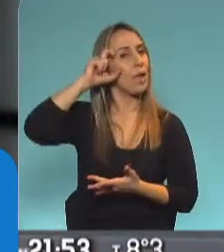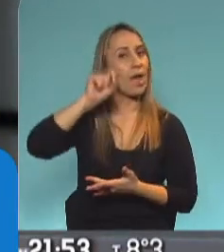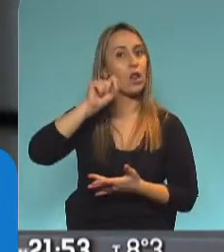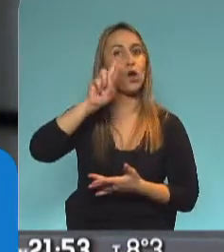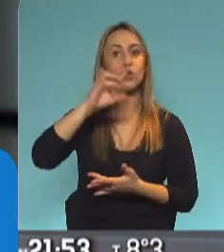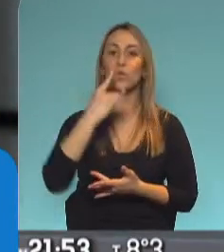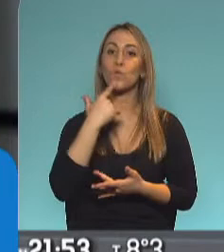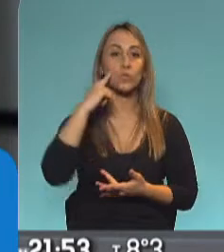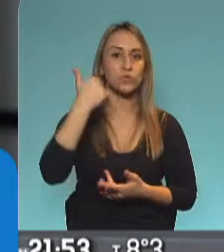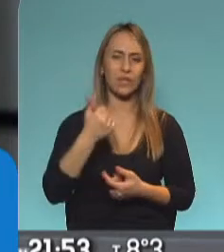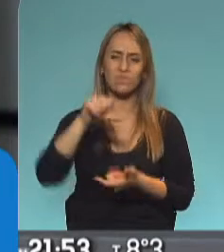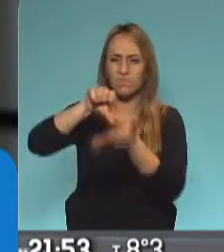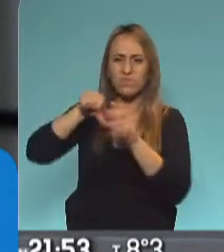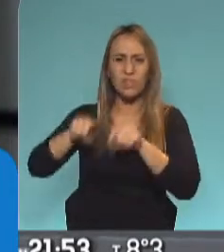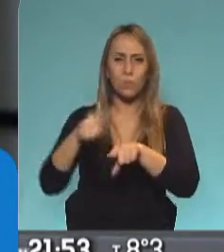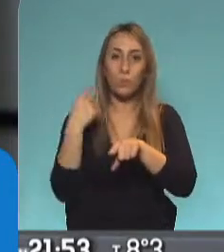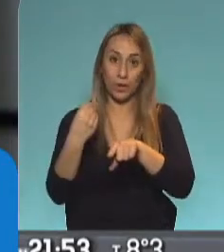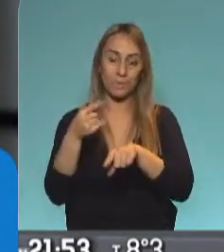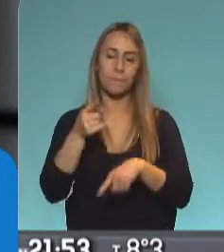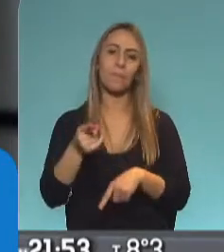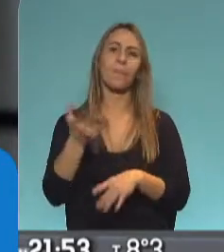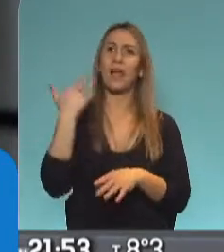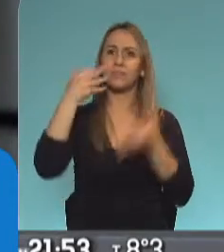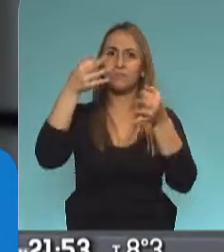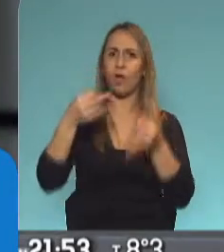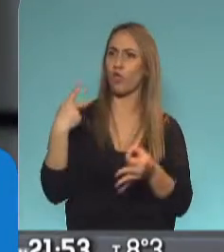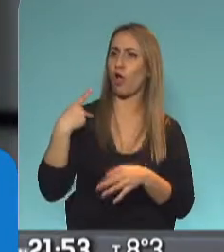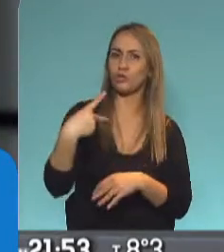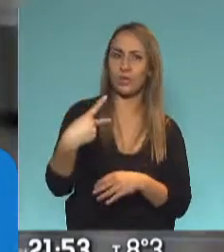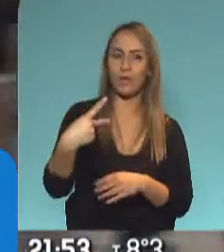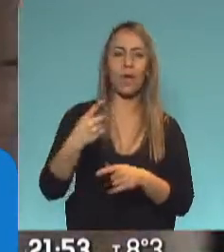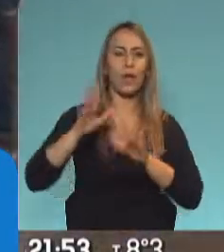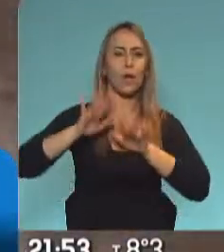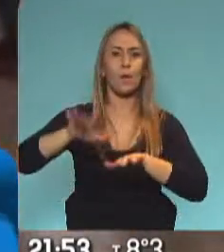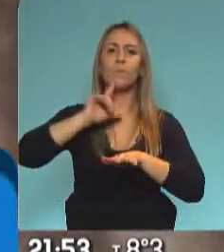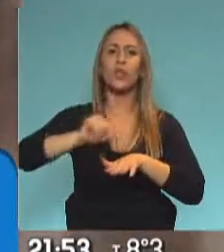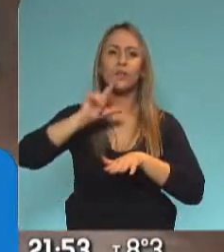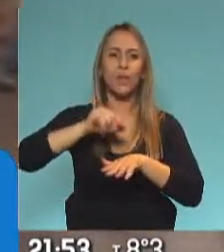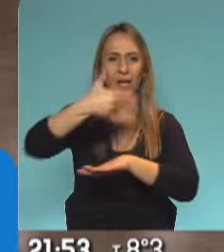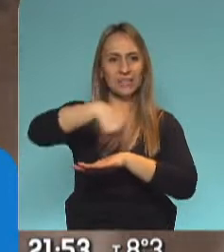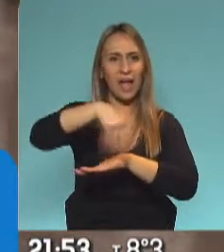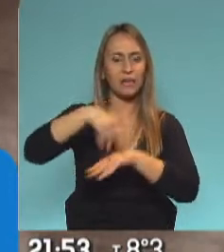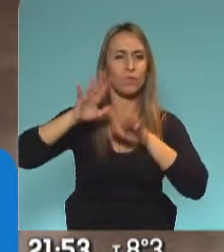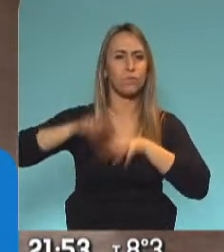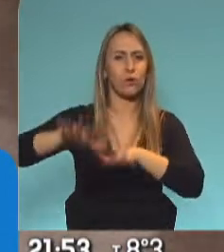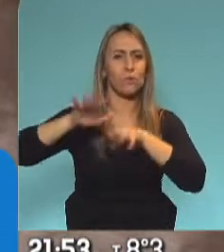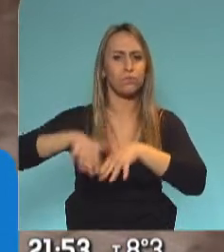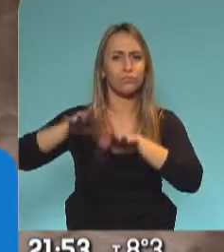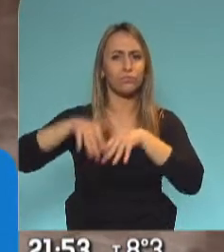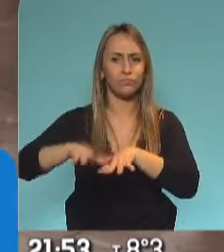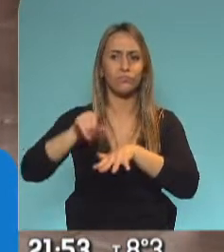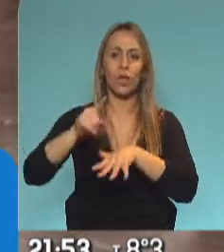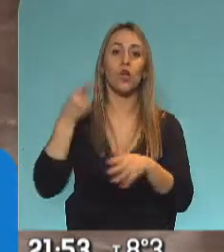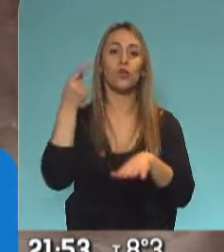este país? Básicamente porque están sucediendo desde hace 2 semanas, tenemos protestas en las calles sostenidas en contra